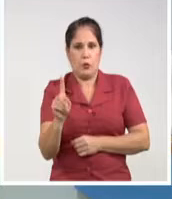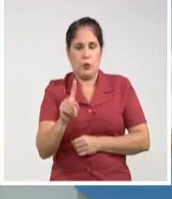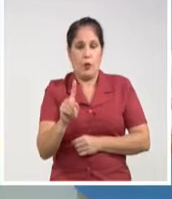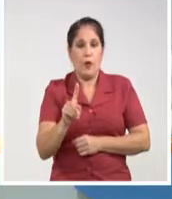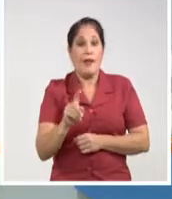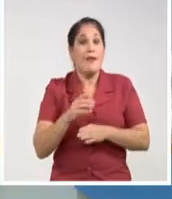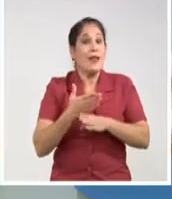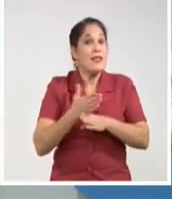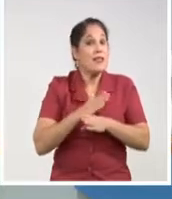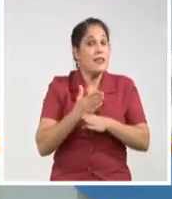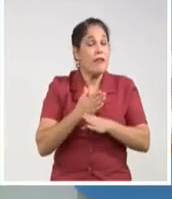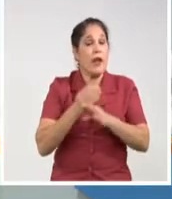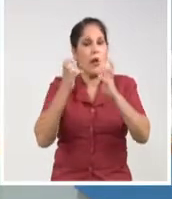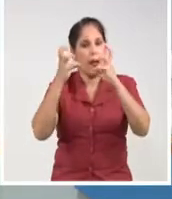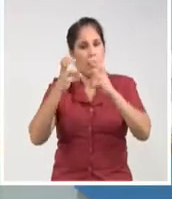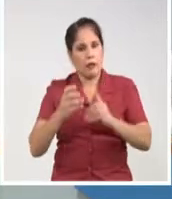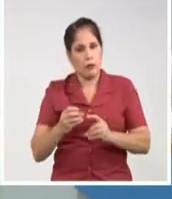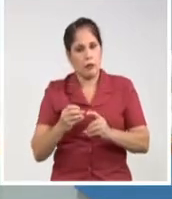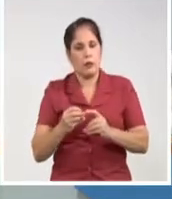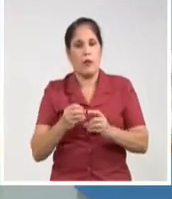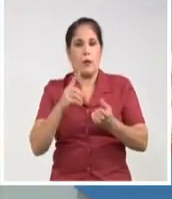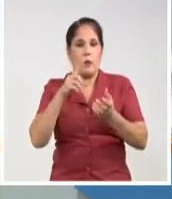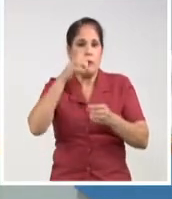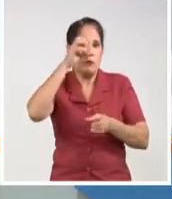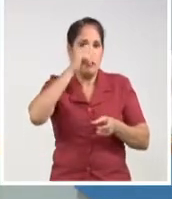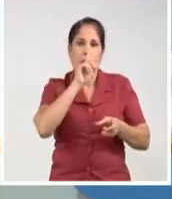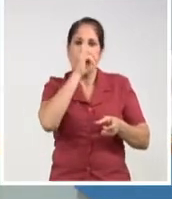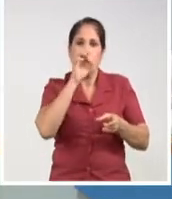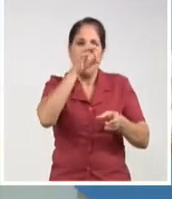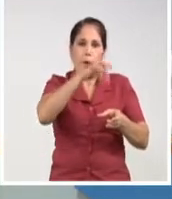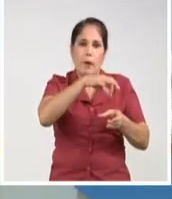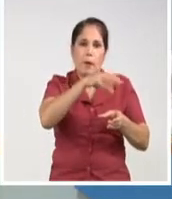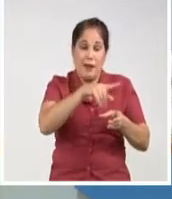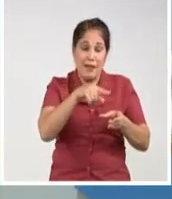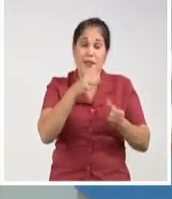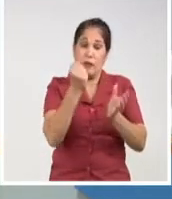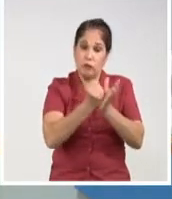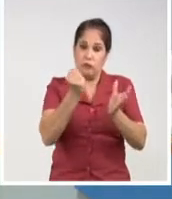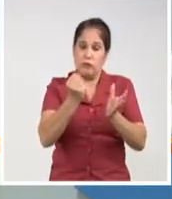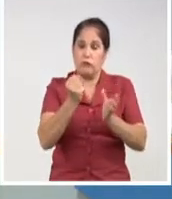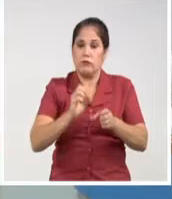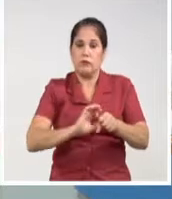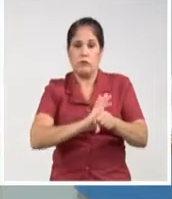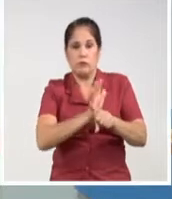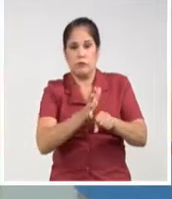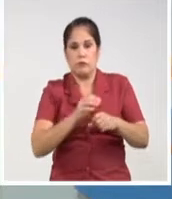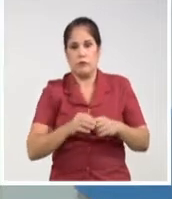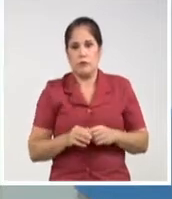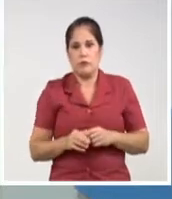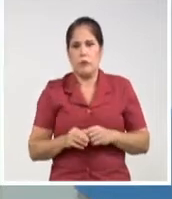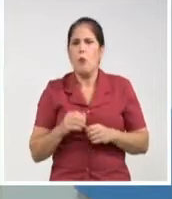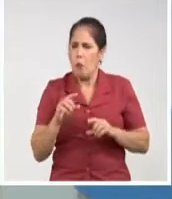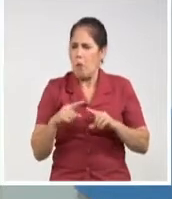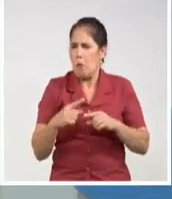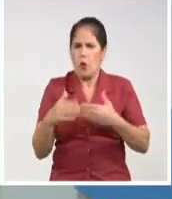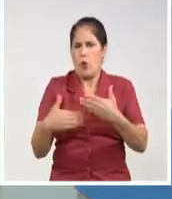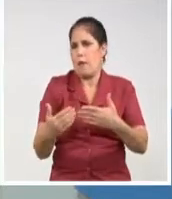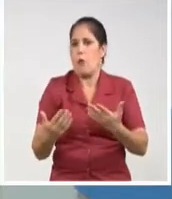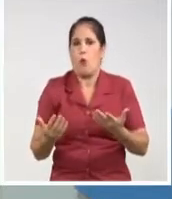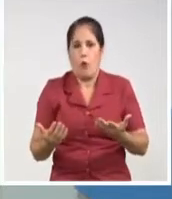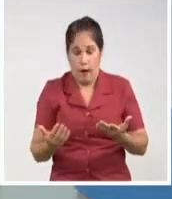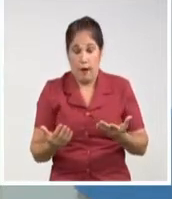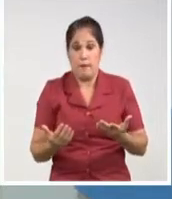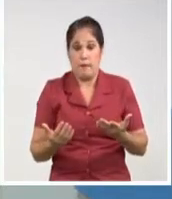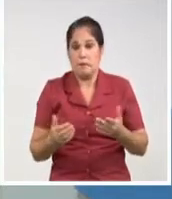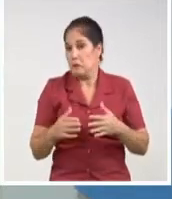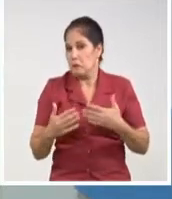un resultado de la prueba en reacción en polimerasa, que es la prueba diagnóstica de la enfermedad. El problema